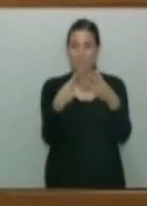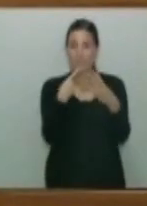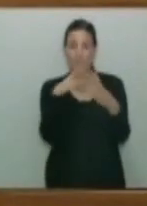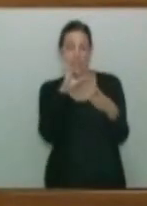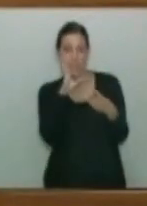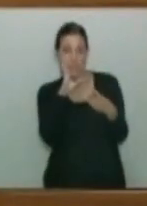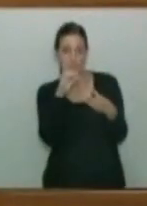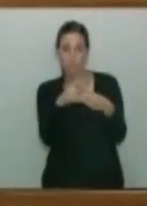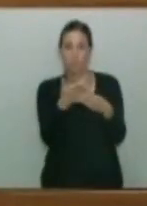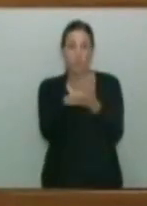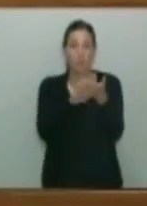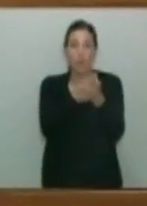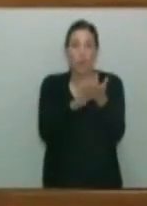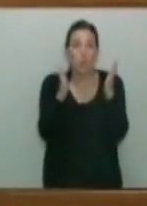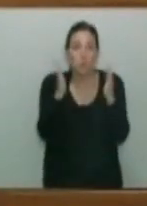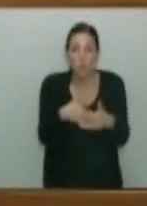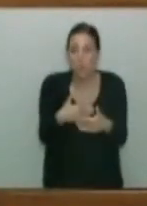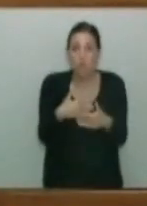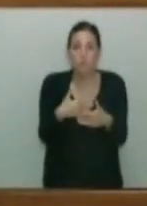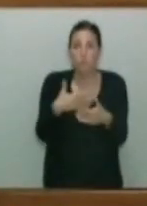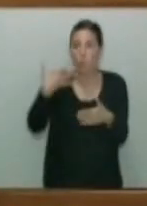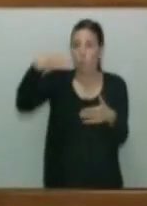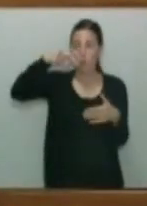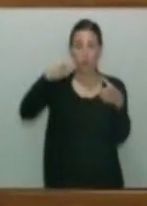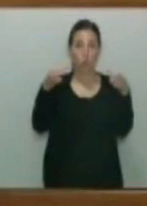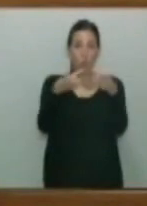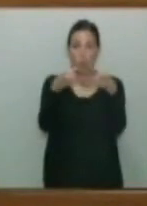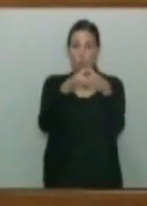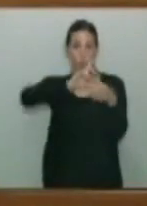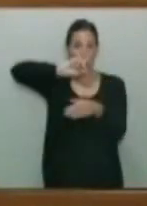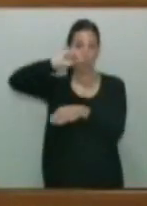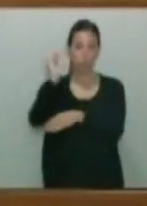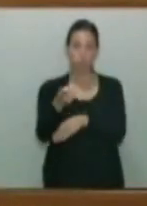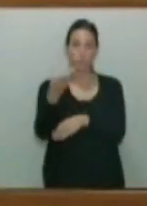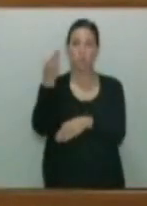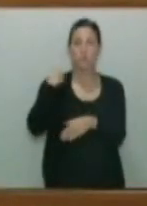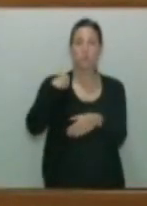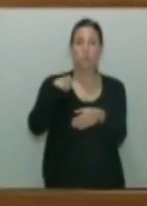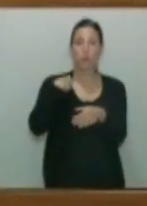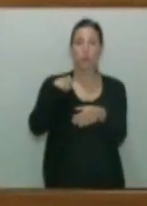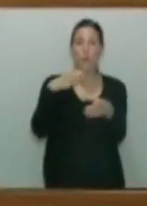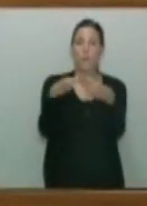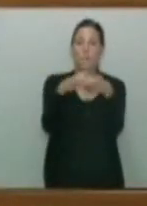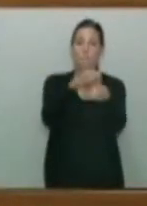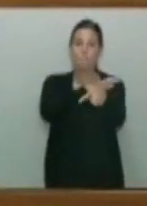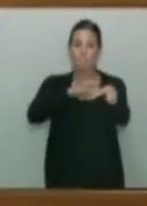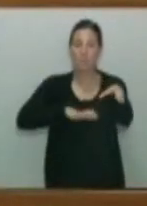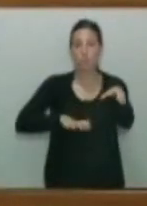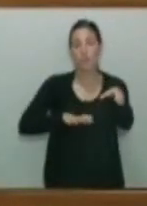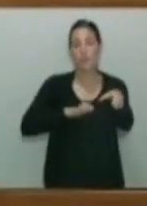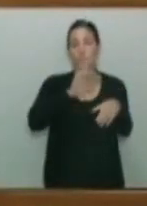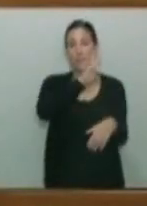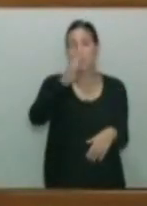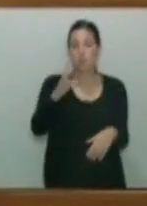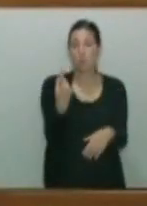se ha buscado el diálogo, se ha hecho por un único partido y se ha hecho con esa mayoría que aquí se considera exigua de 23, de un